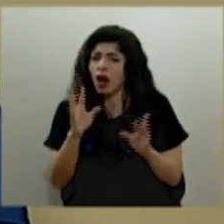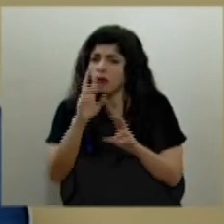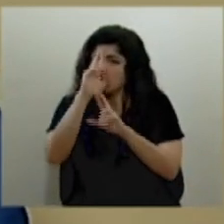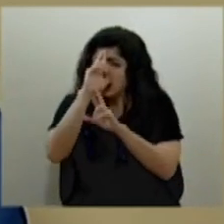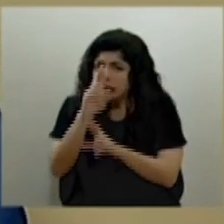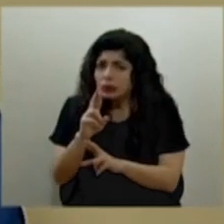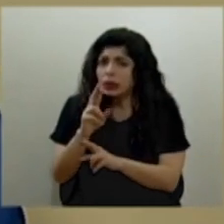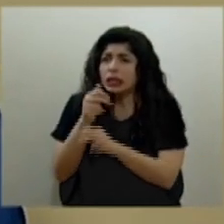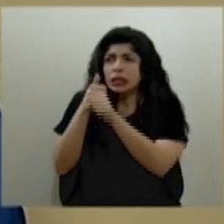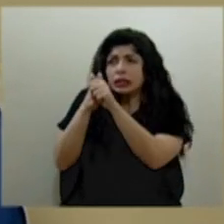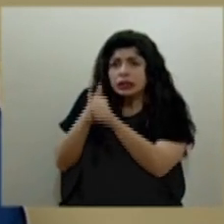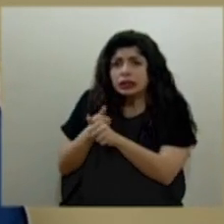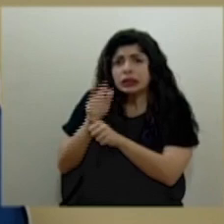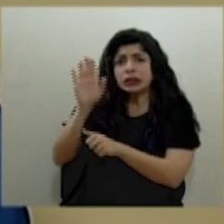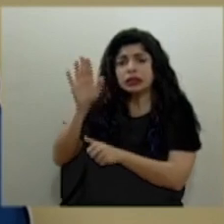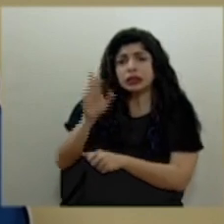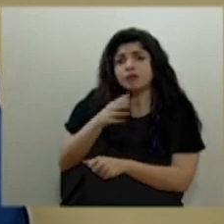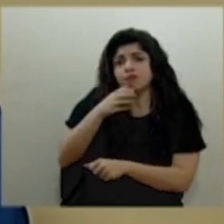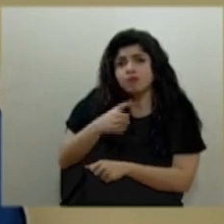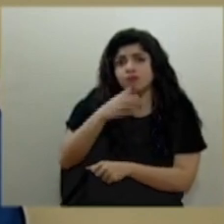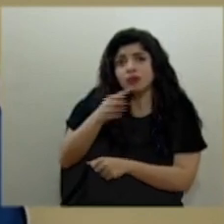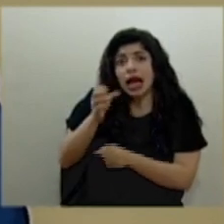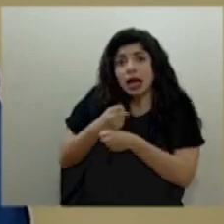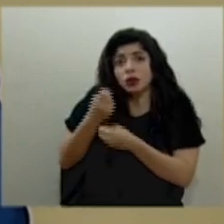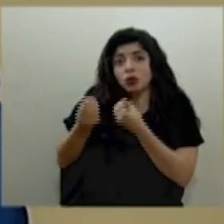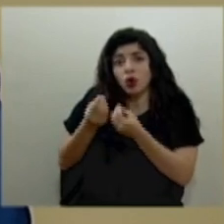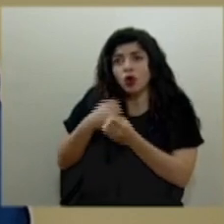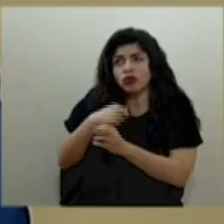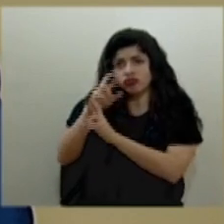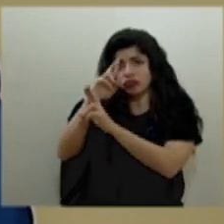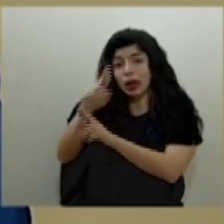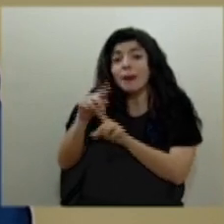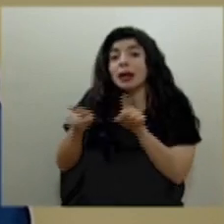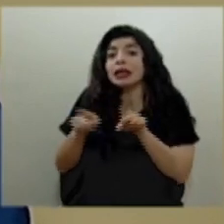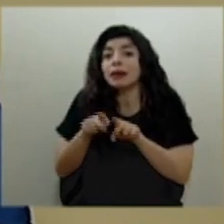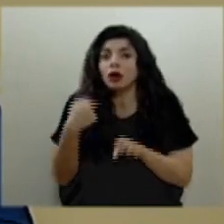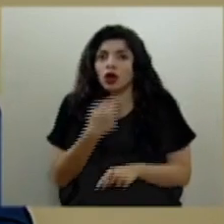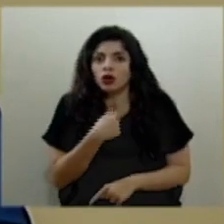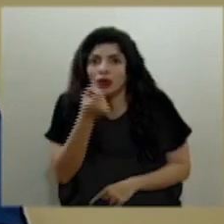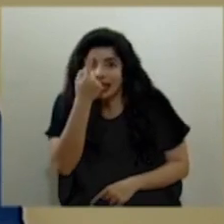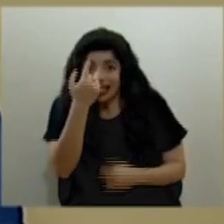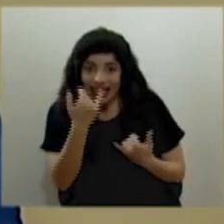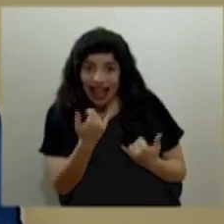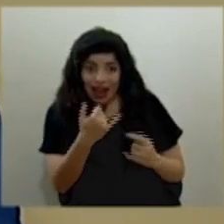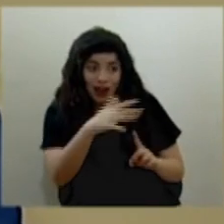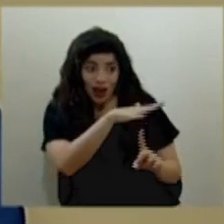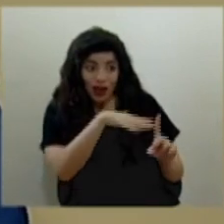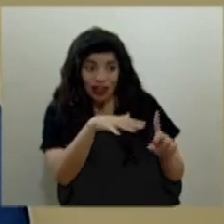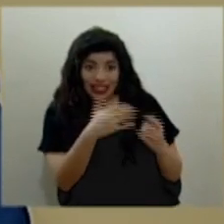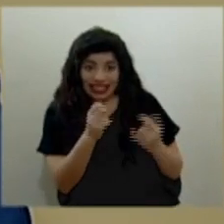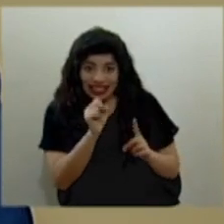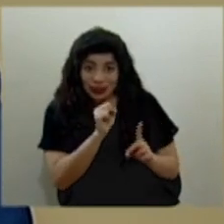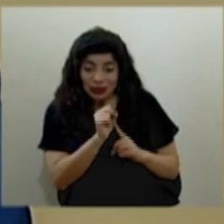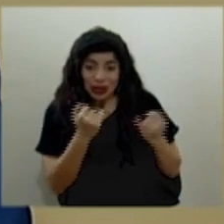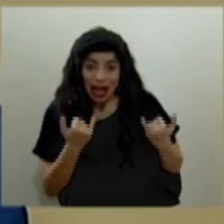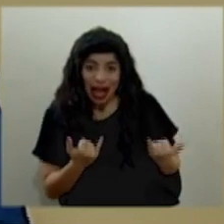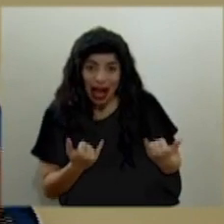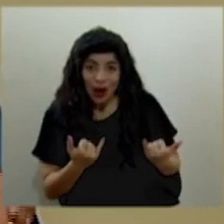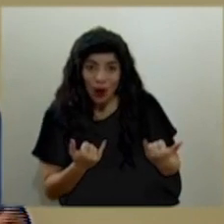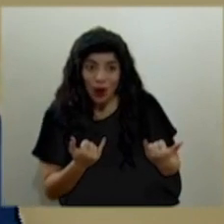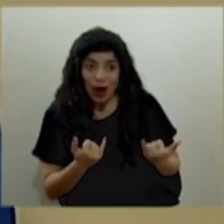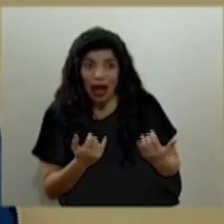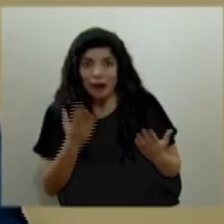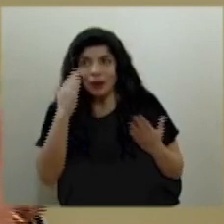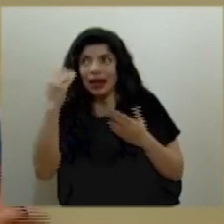seguir recomendaciones de los entes que producen las vacunas, pero también entendemos que en medio de un contexto como el que tenemos en este momento, ¿verdad?, de la